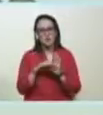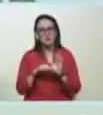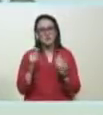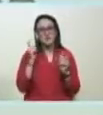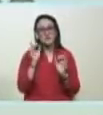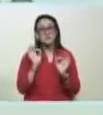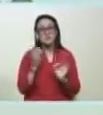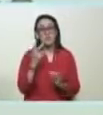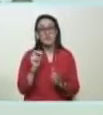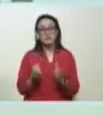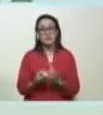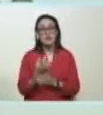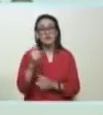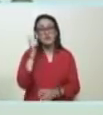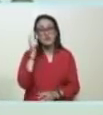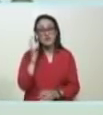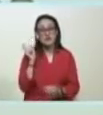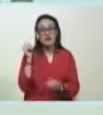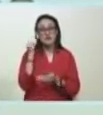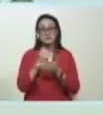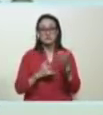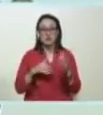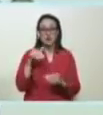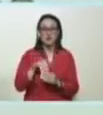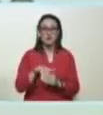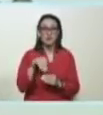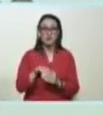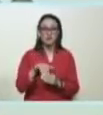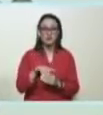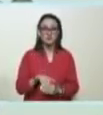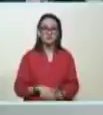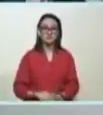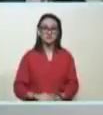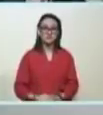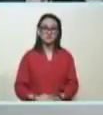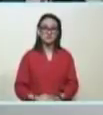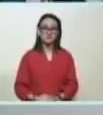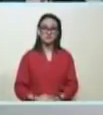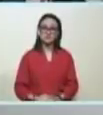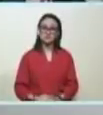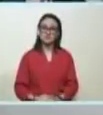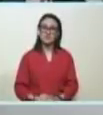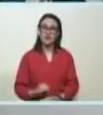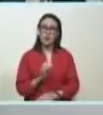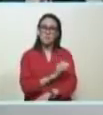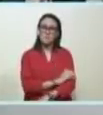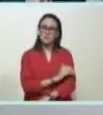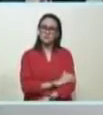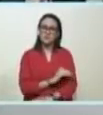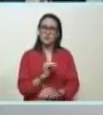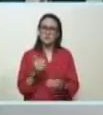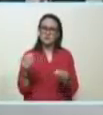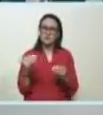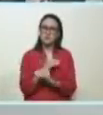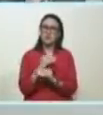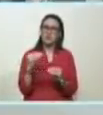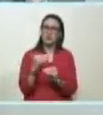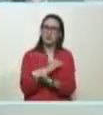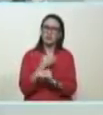mayo como fecha para la inscripción electoral. Allí la oposición empezó con sus